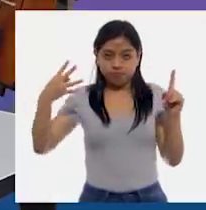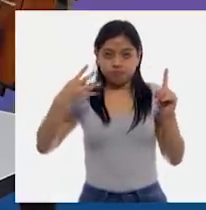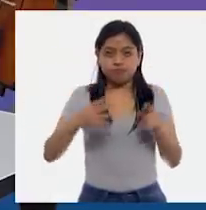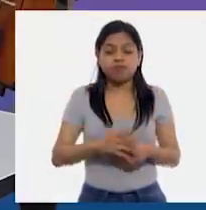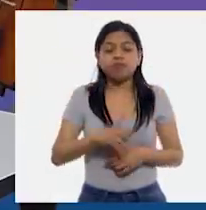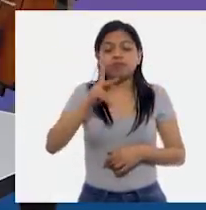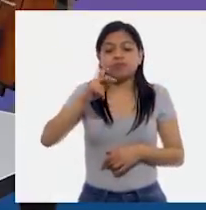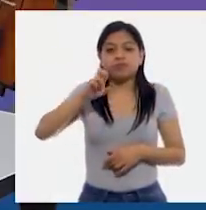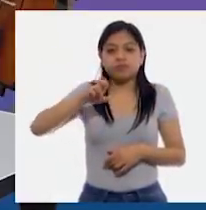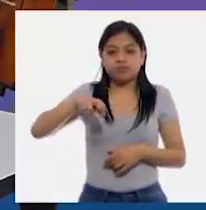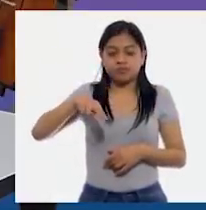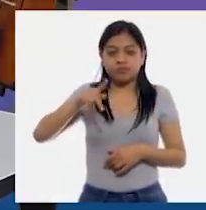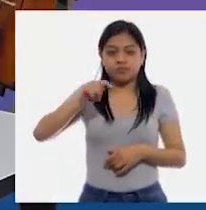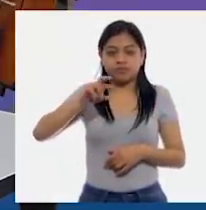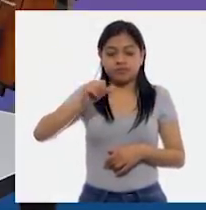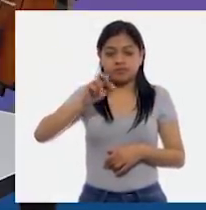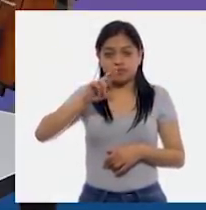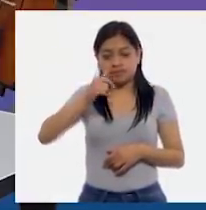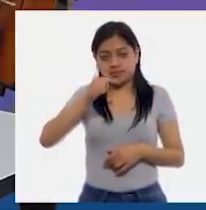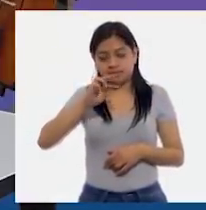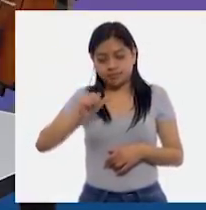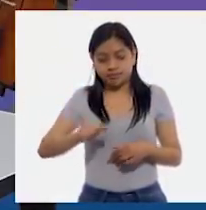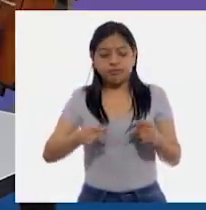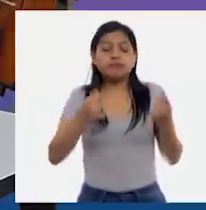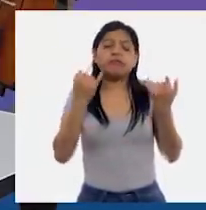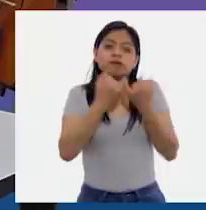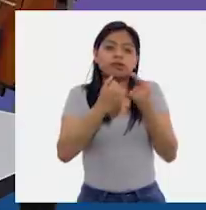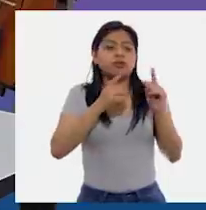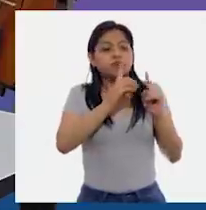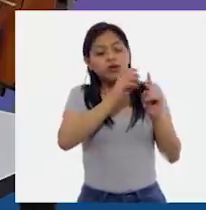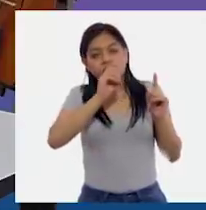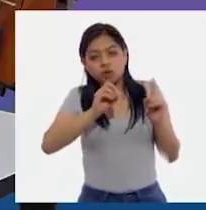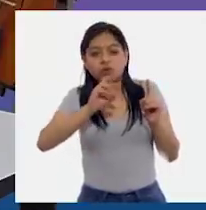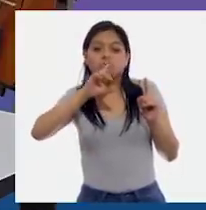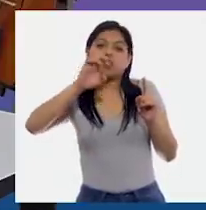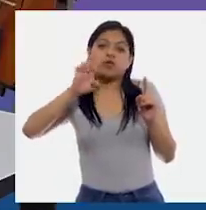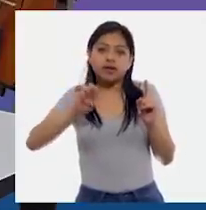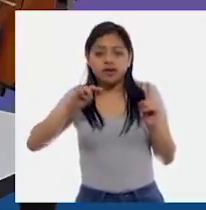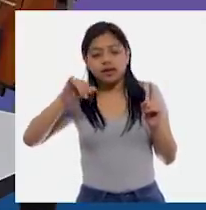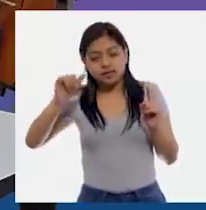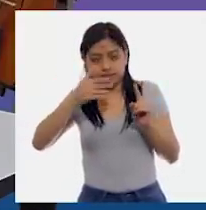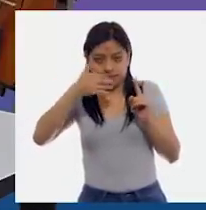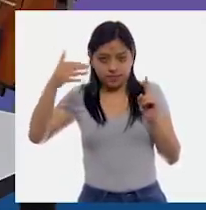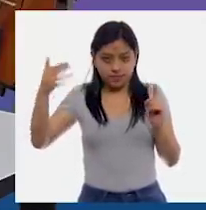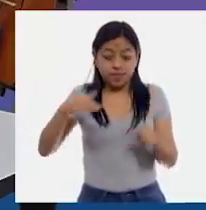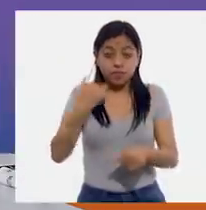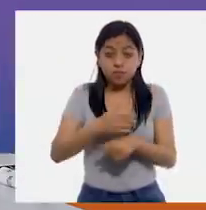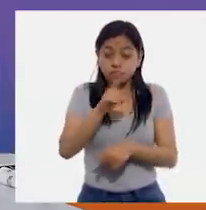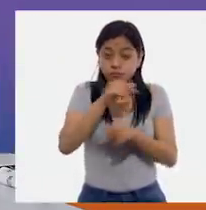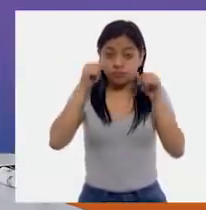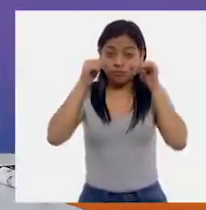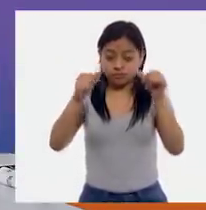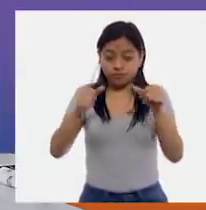do, re, mi, fa, sol, así. Hoy vamos a repasarlas y a escuchar con atención sus sonidos.